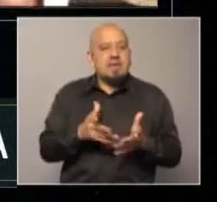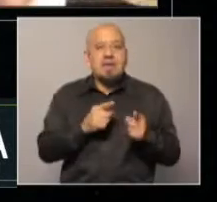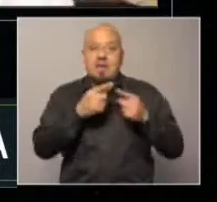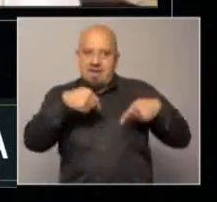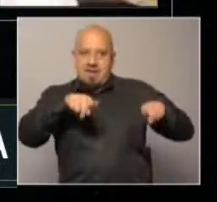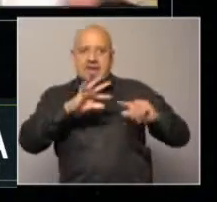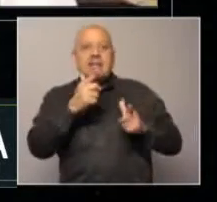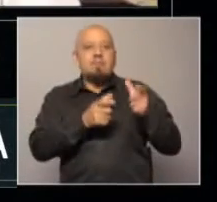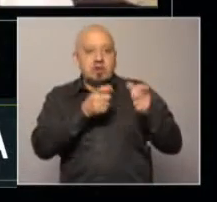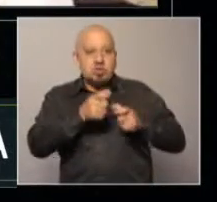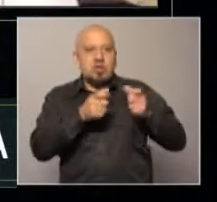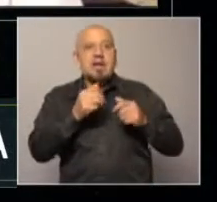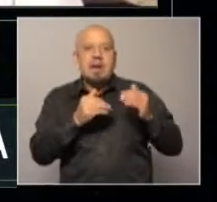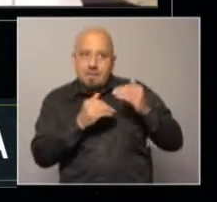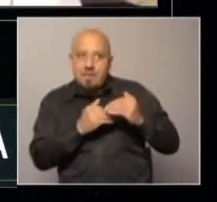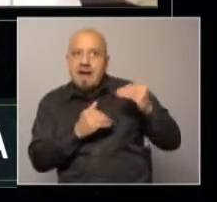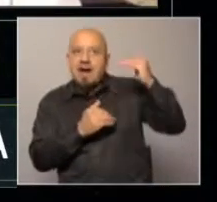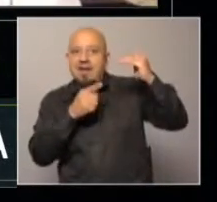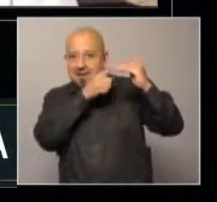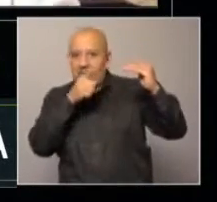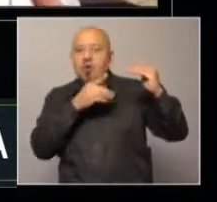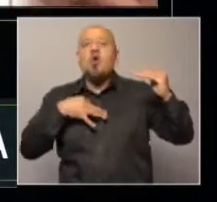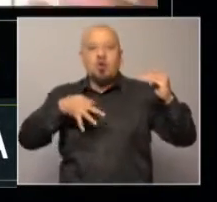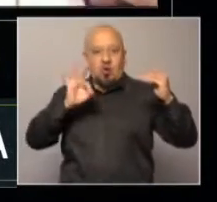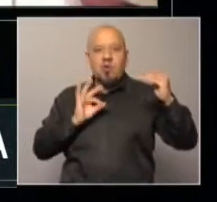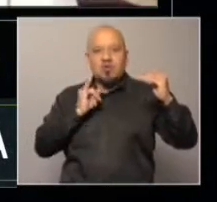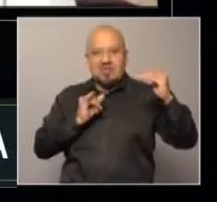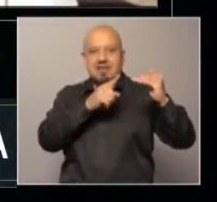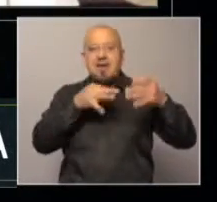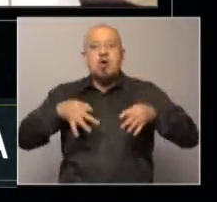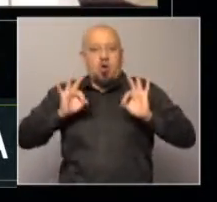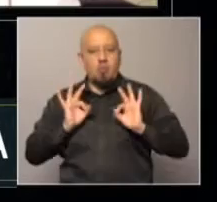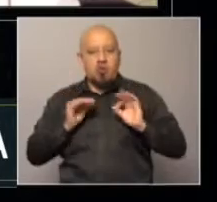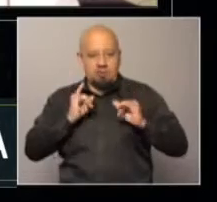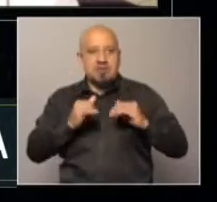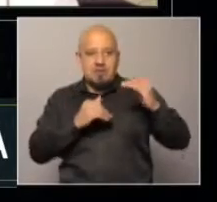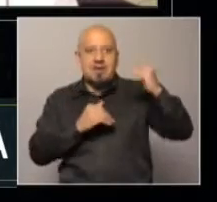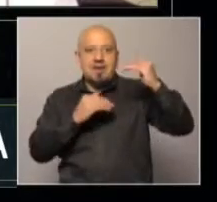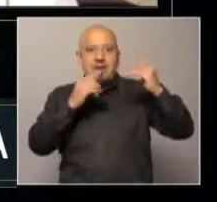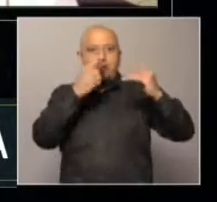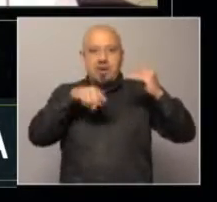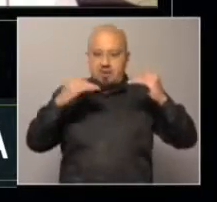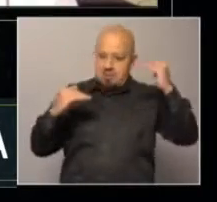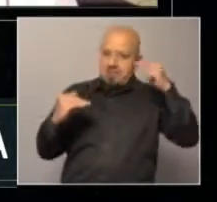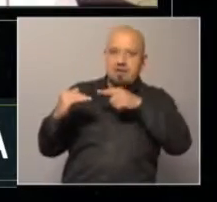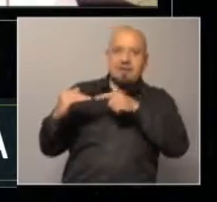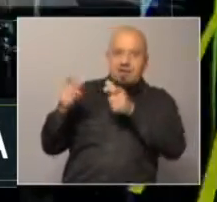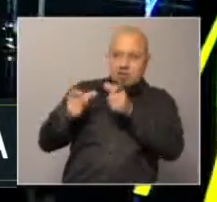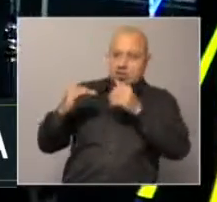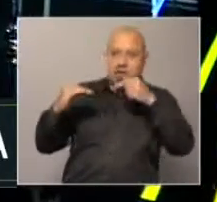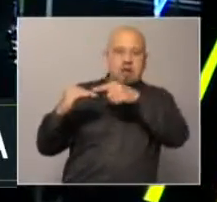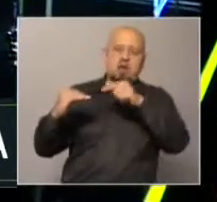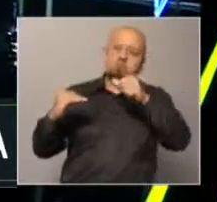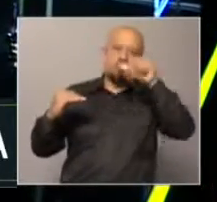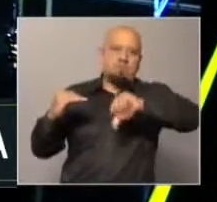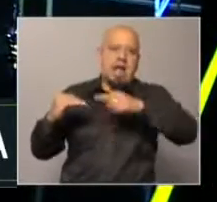élites, pero sin raíces a la sociedad, y eso fue colapsando hasta que llegamos al estallido social. Claudio, muy